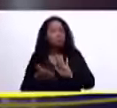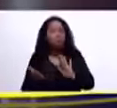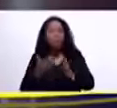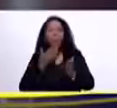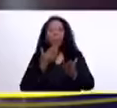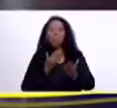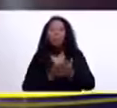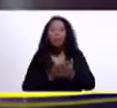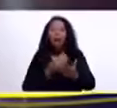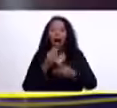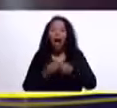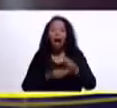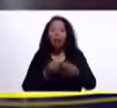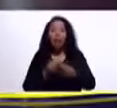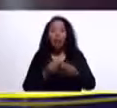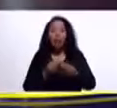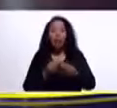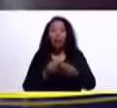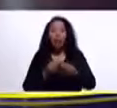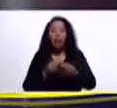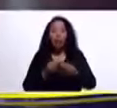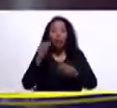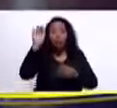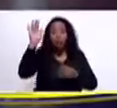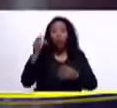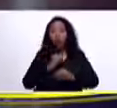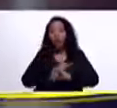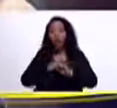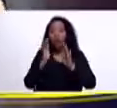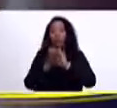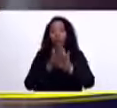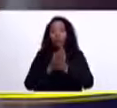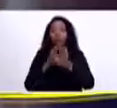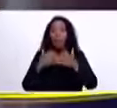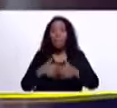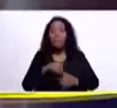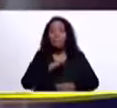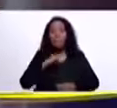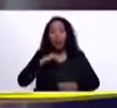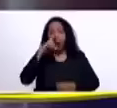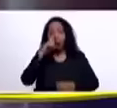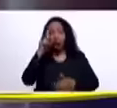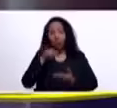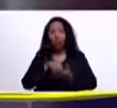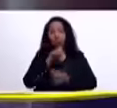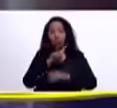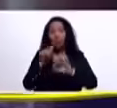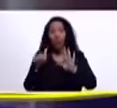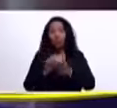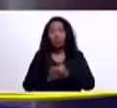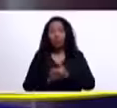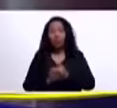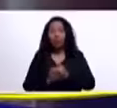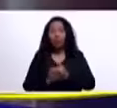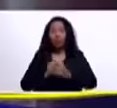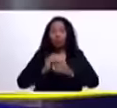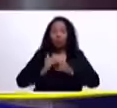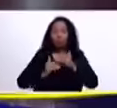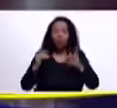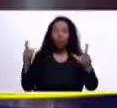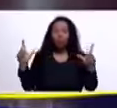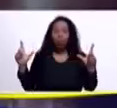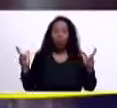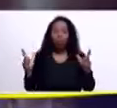liberar las sanciones, ojalá que fueran definitivas. Las empresas privadas desde el año 2016 han venido perdiendo